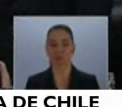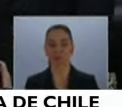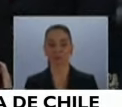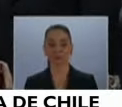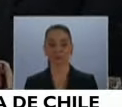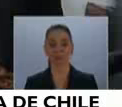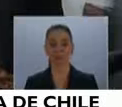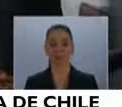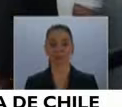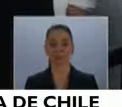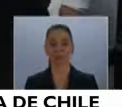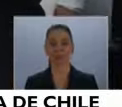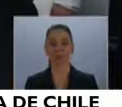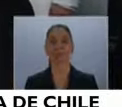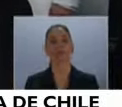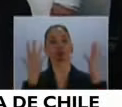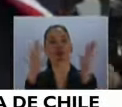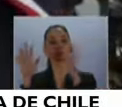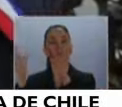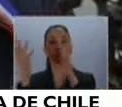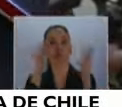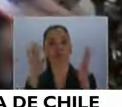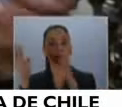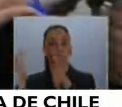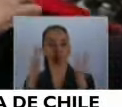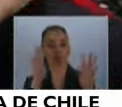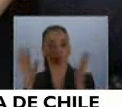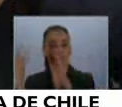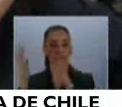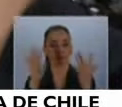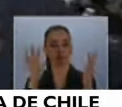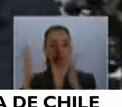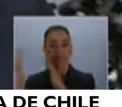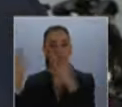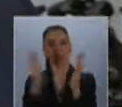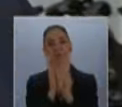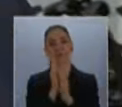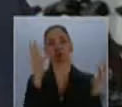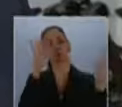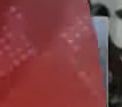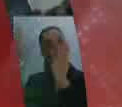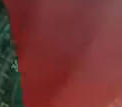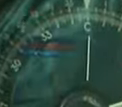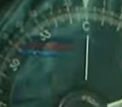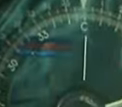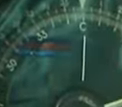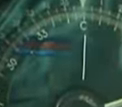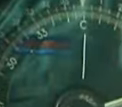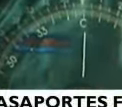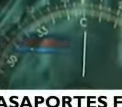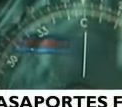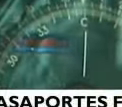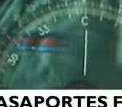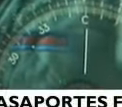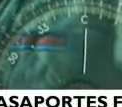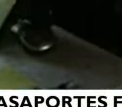presidencial de manos de Isabel Allende, hija del derrocado presidente Salvador Allende y primera mujer que preside el Senado en el país. Se amplió el